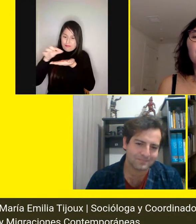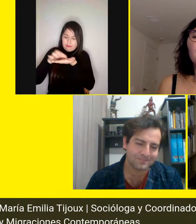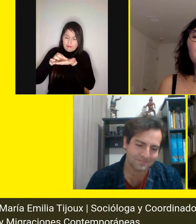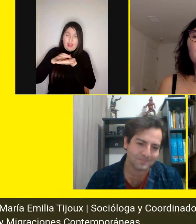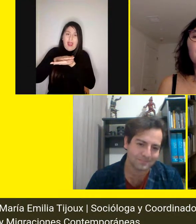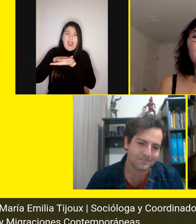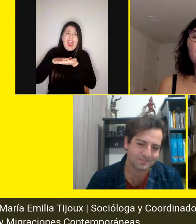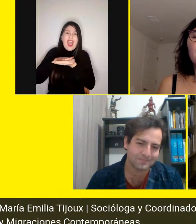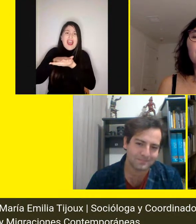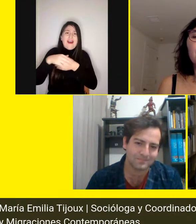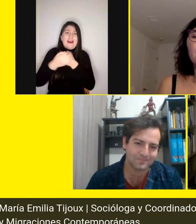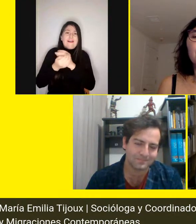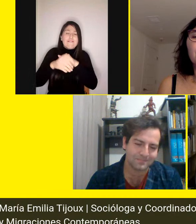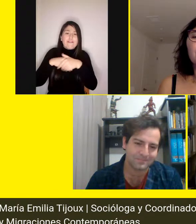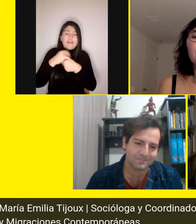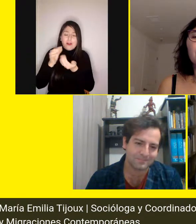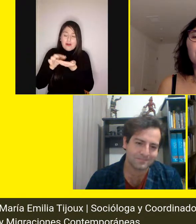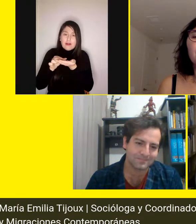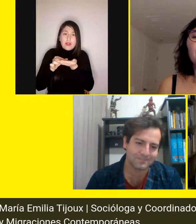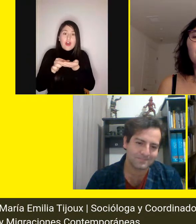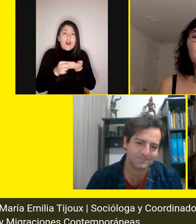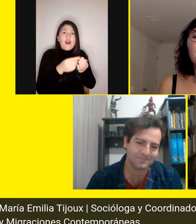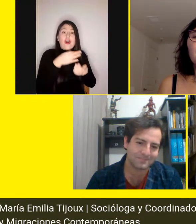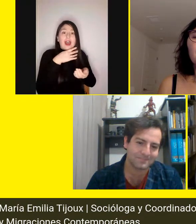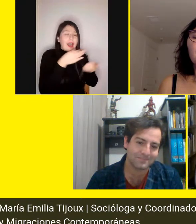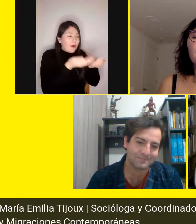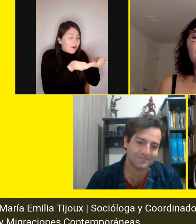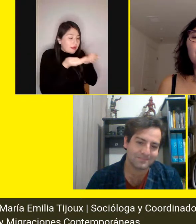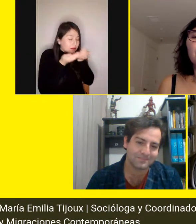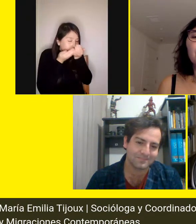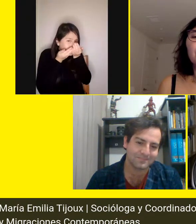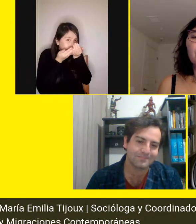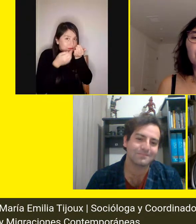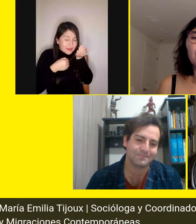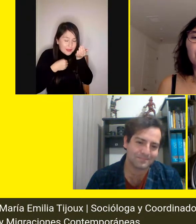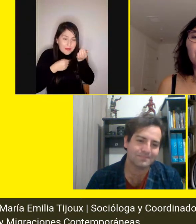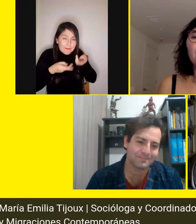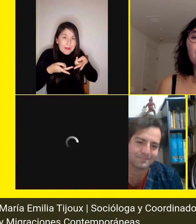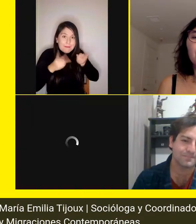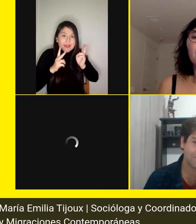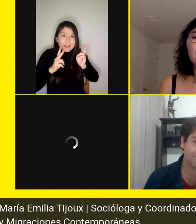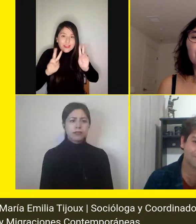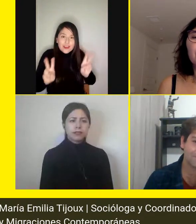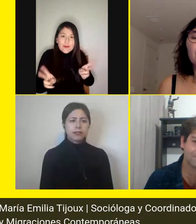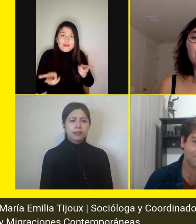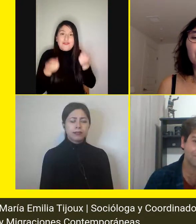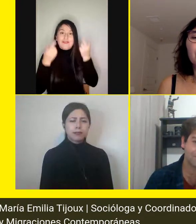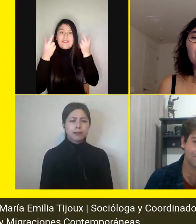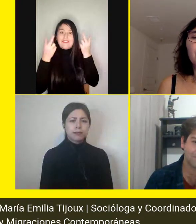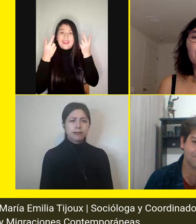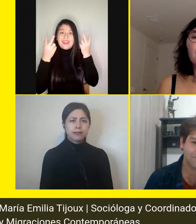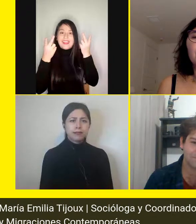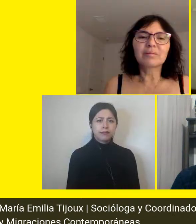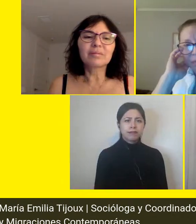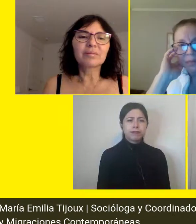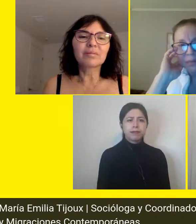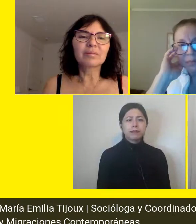¿no? O esa gota de agua que te permitió sobrevivir tenga sentido en la vida que tú tienes